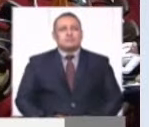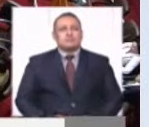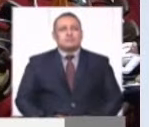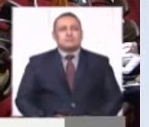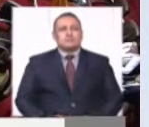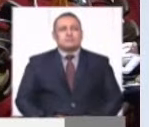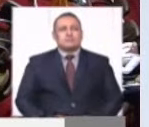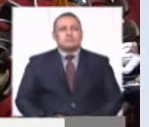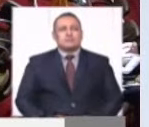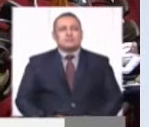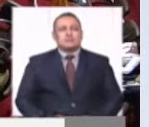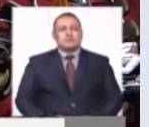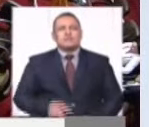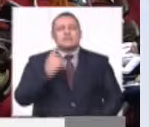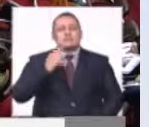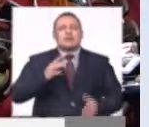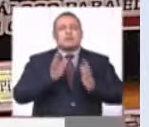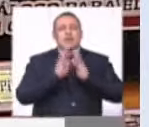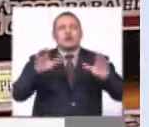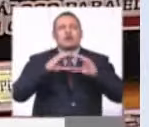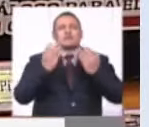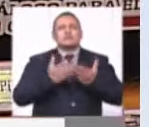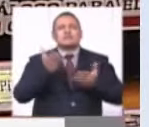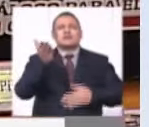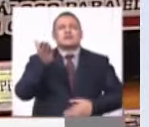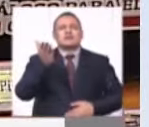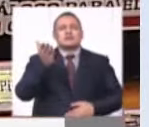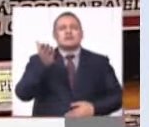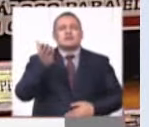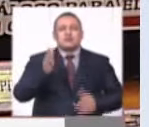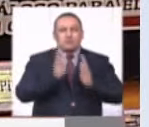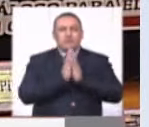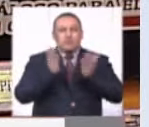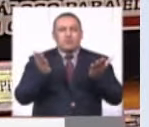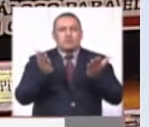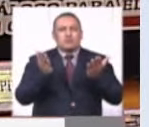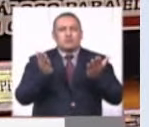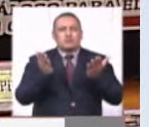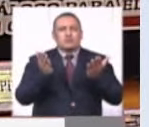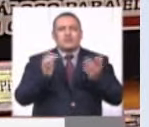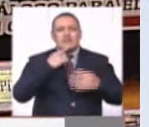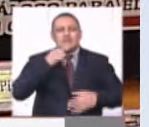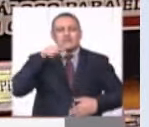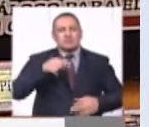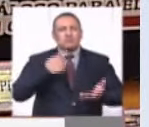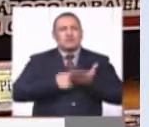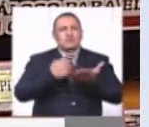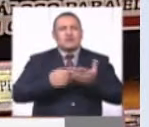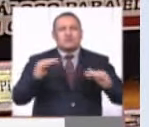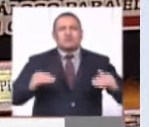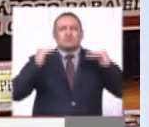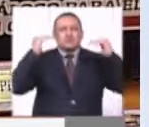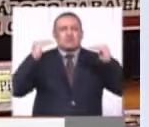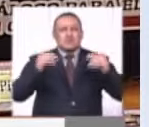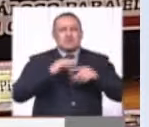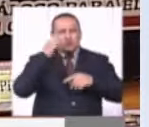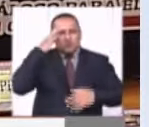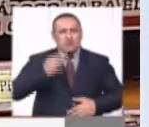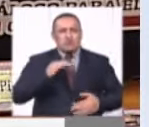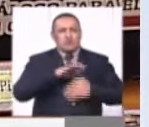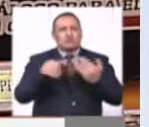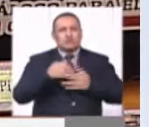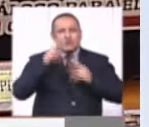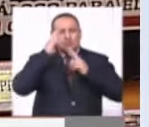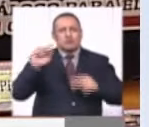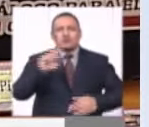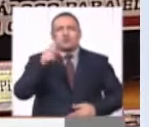¿No les gusta, presidente? Se invoca, congresista, por favor. Estamos en un debate alturado y creo que todos merecemos